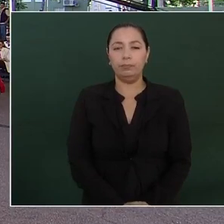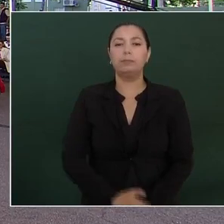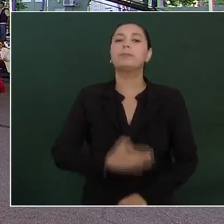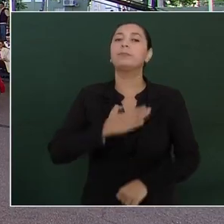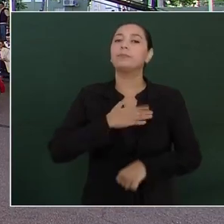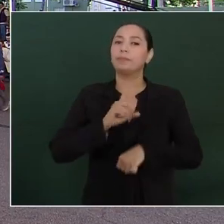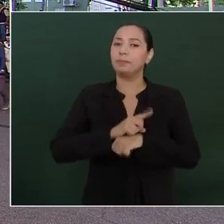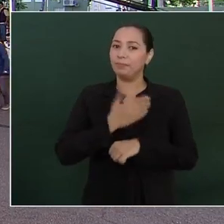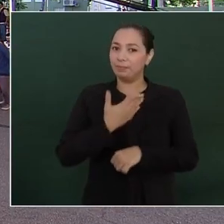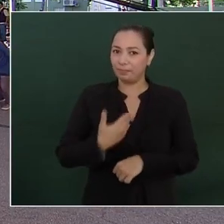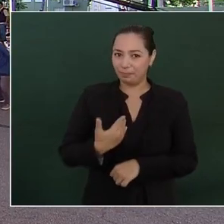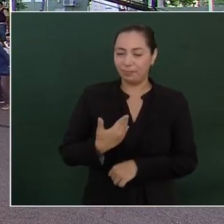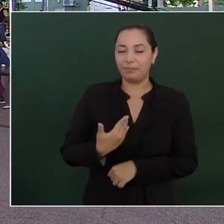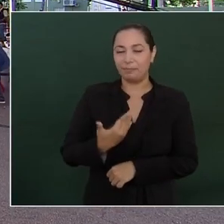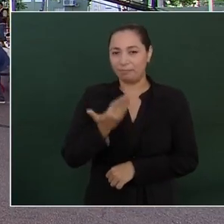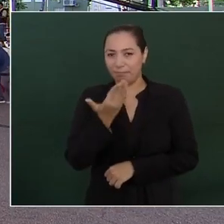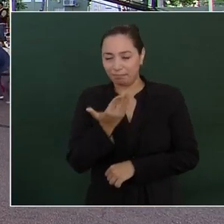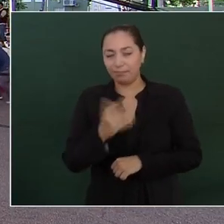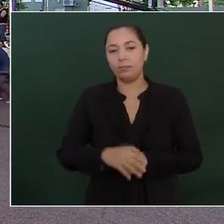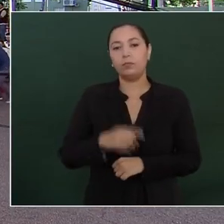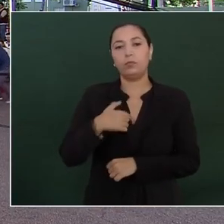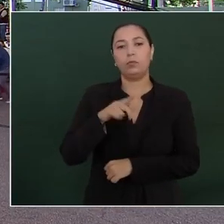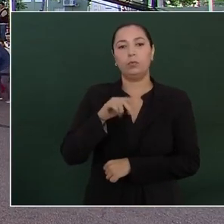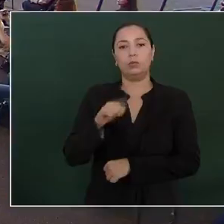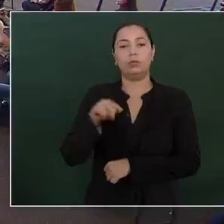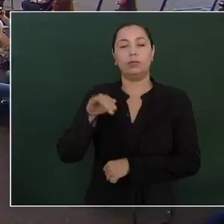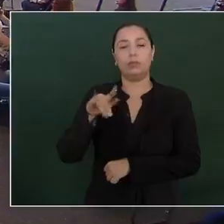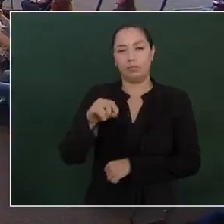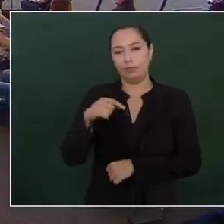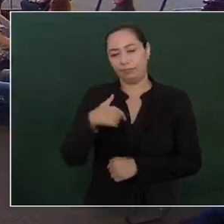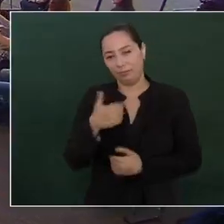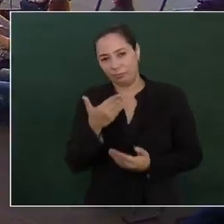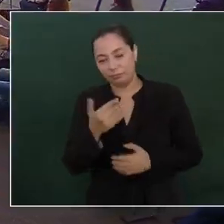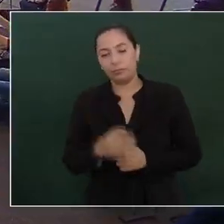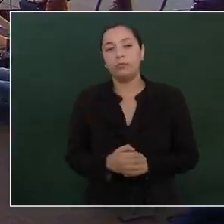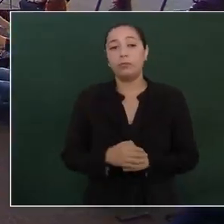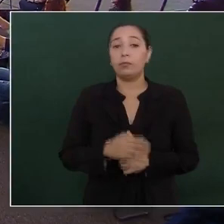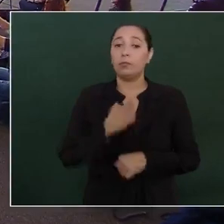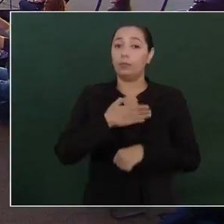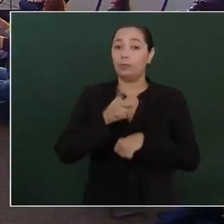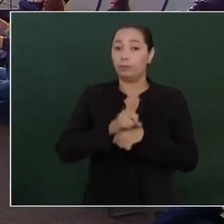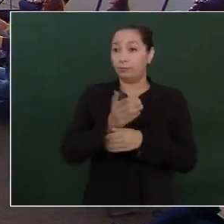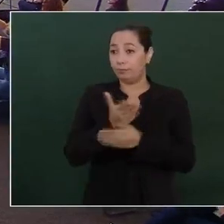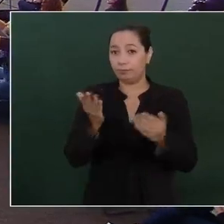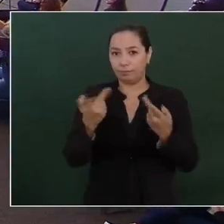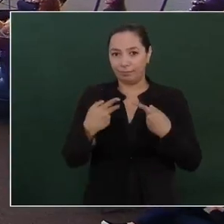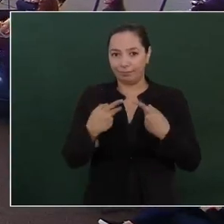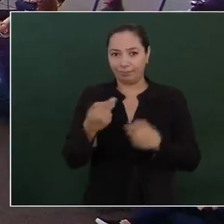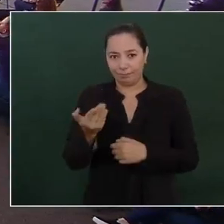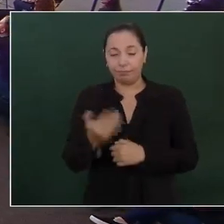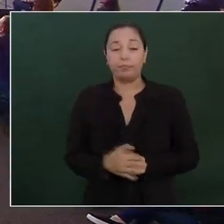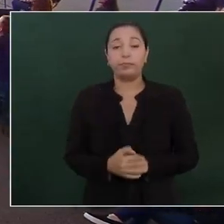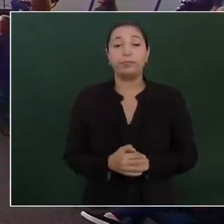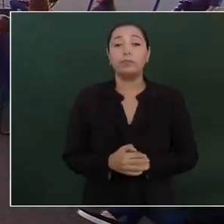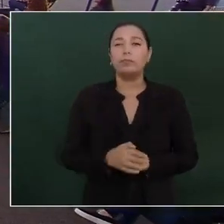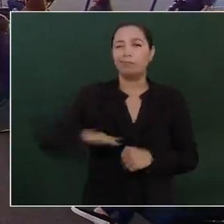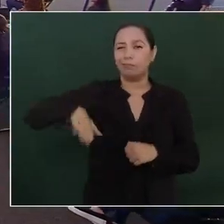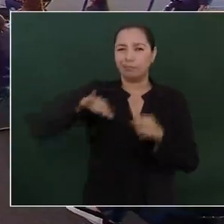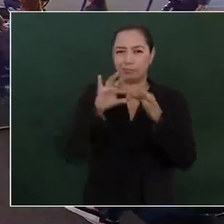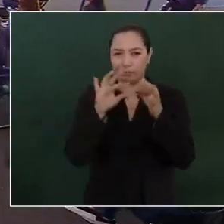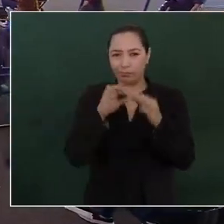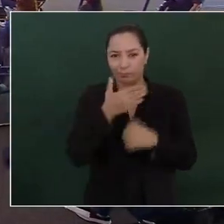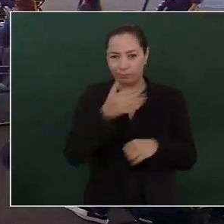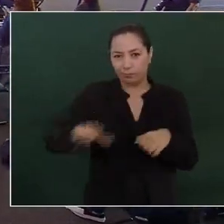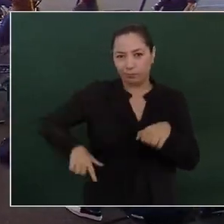Buenos días, señor presidente. Luz Maldonado, los noticieristas. Igual buenos días para todos los presentes. Como ya lo platicaba ahorita el